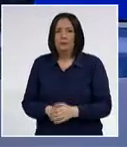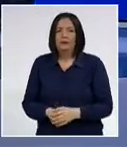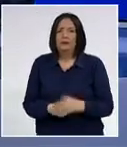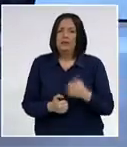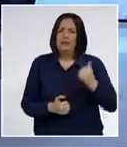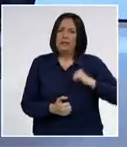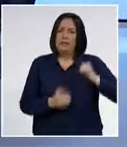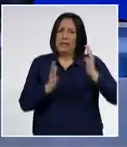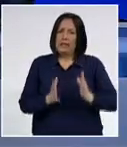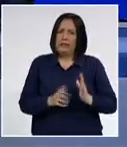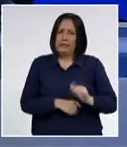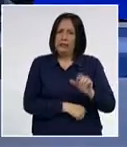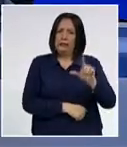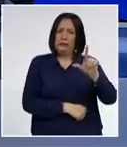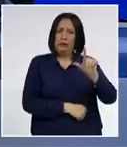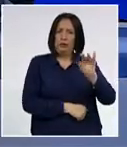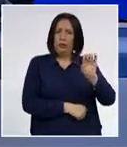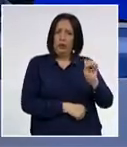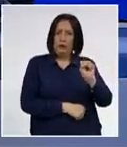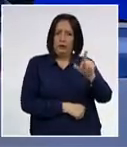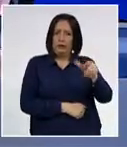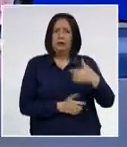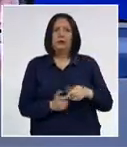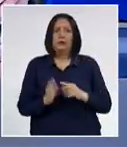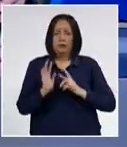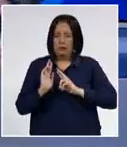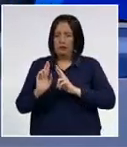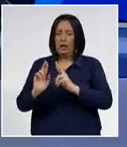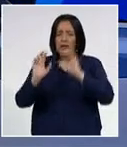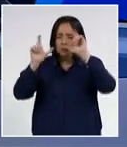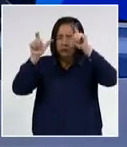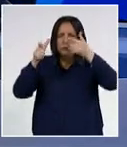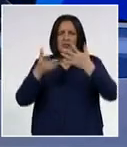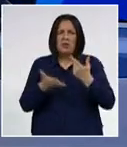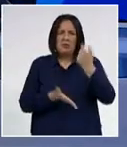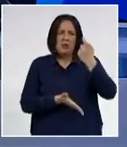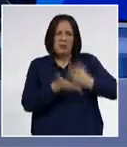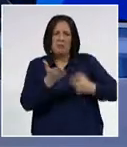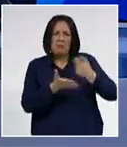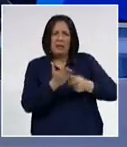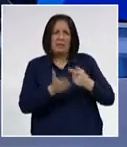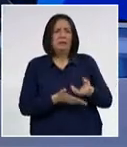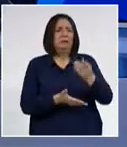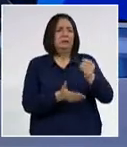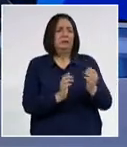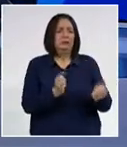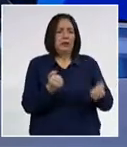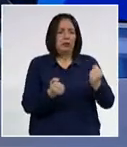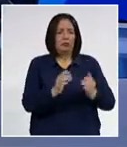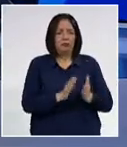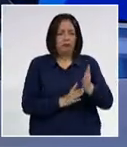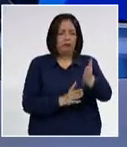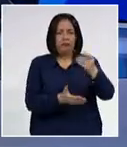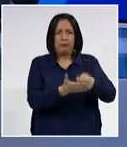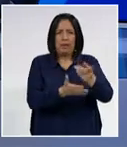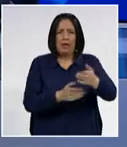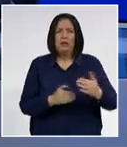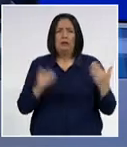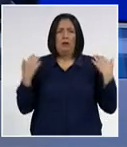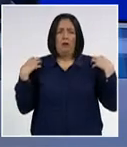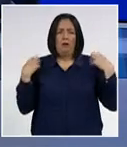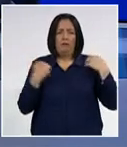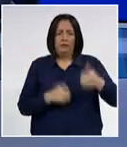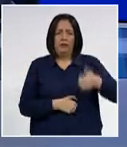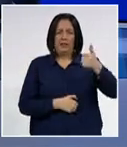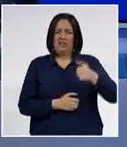Y el alcalde Luis Castañeda Locio respondió ante los congresistas por el alza de precio en los peajes. Uno de los gerentes de la municipalidad culpó a la gestión de